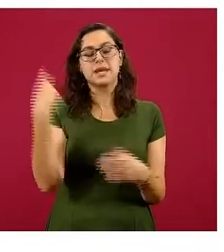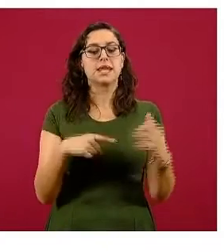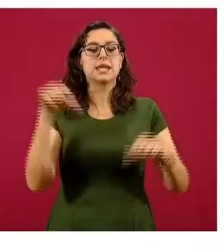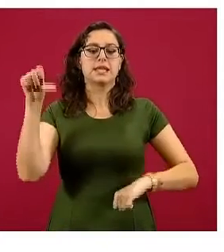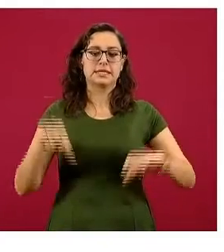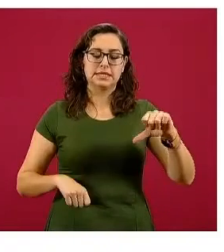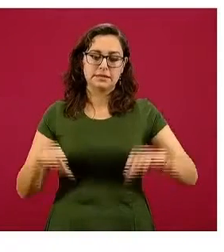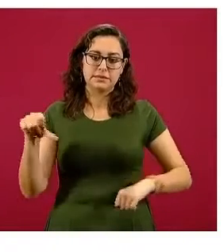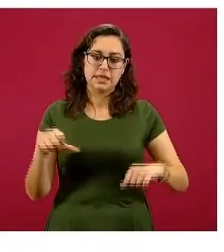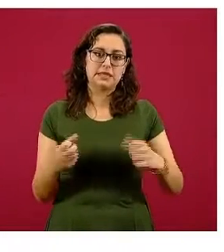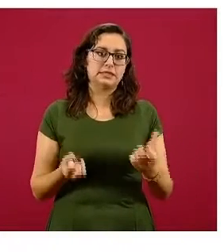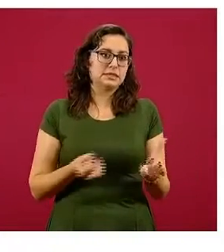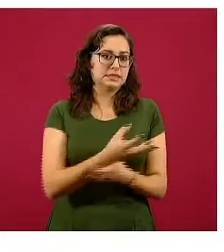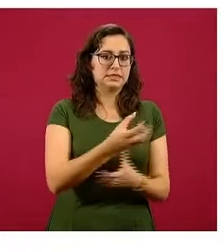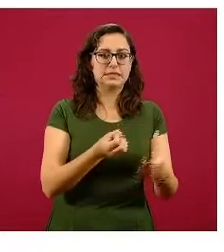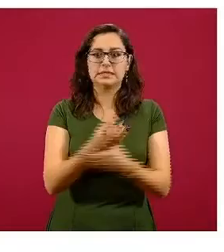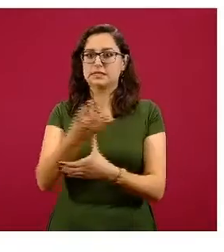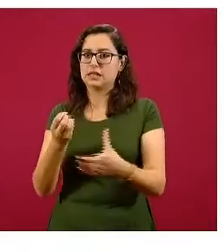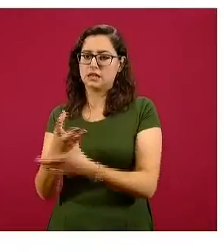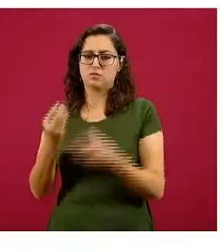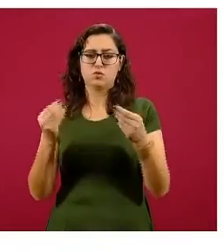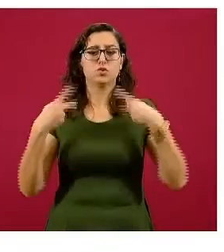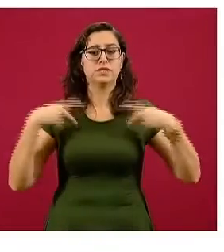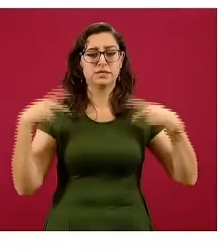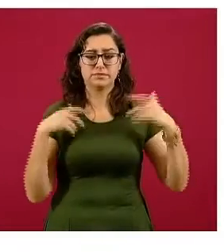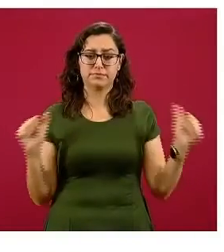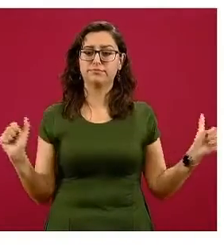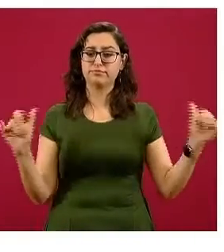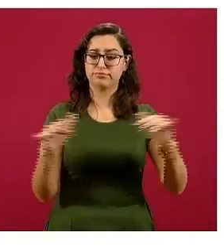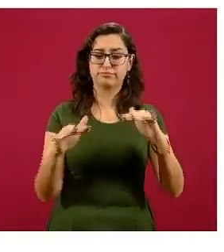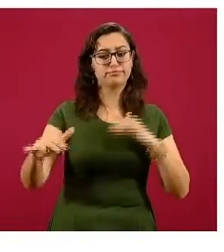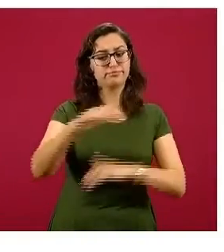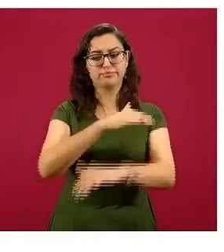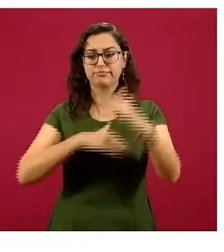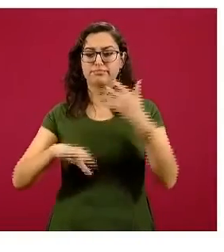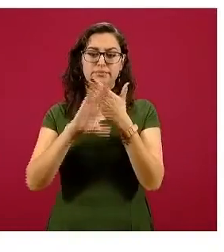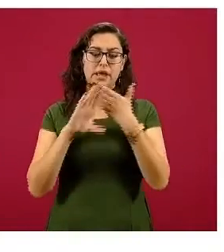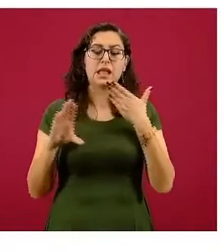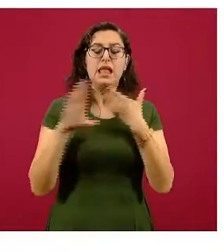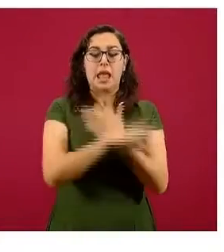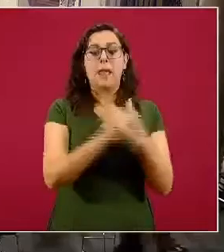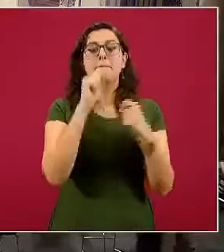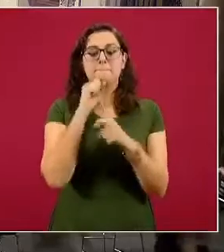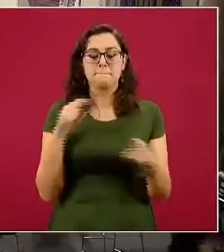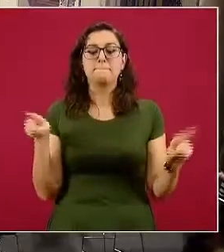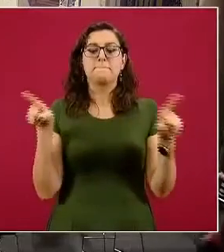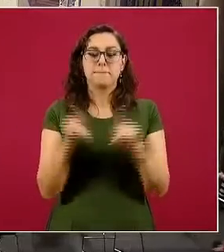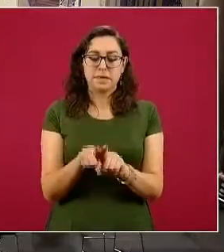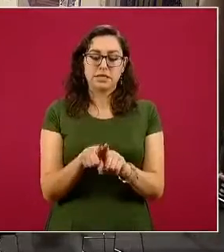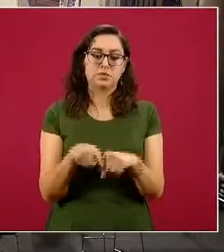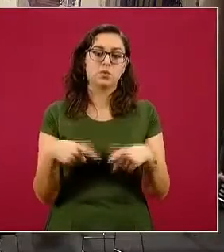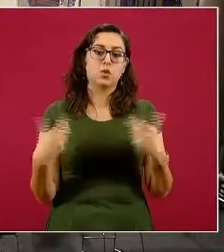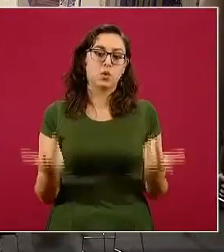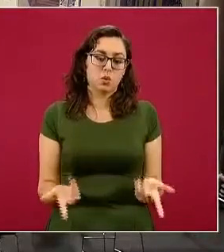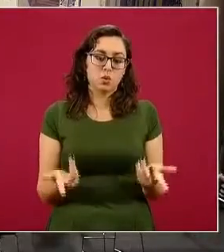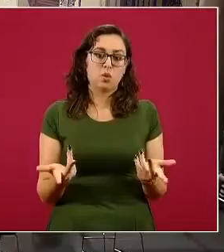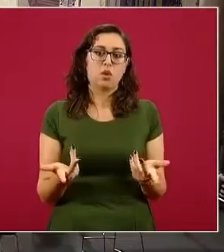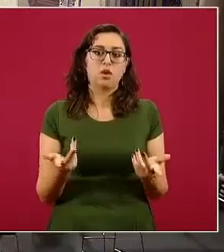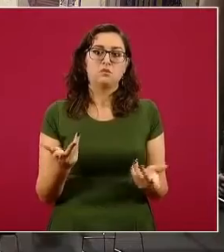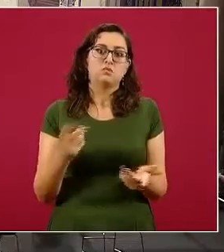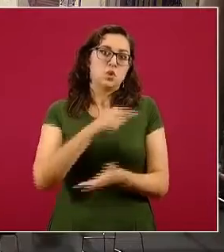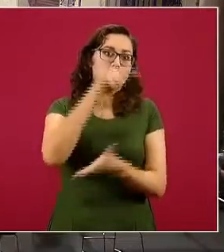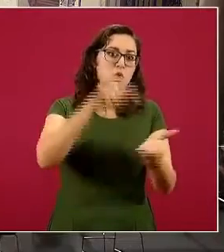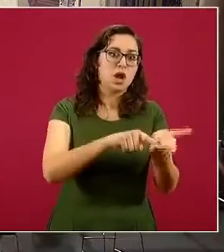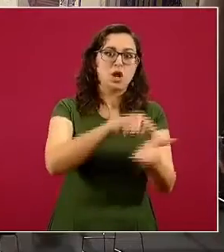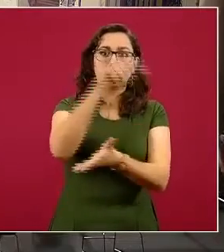actividades sociales, sobre todo aquellas que llevan a grandes congregaciones, y de seguro también disminuir los aforos posibles en